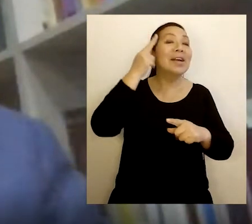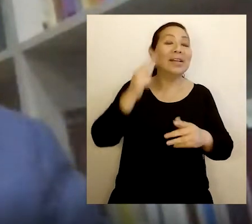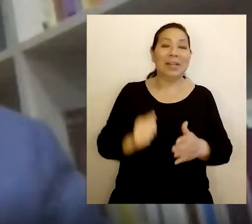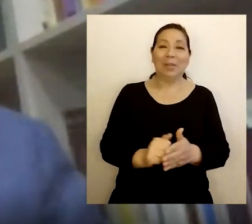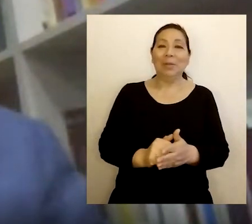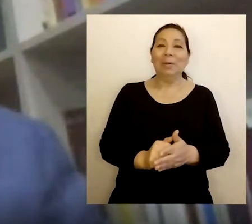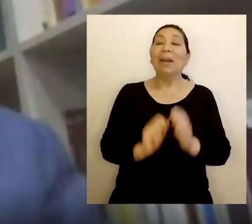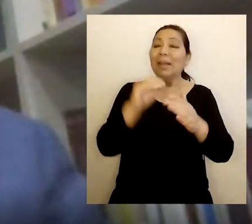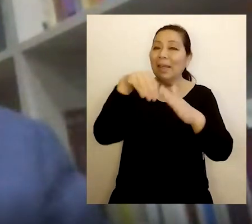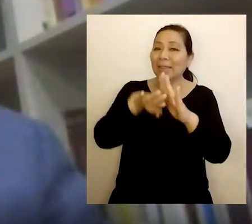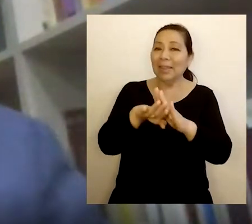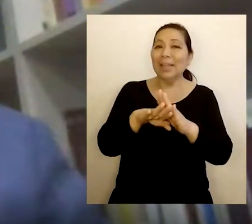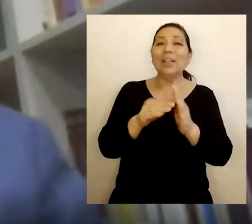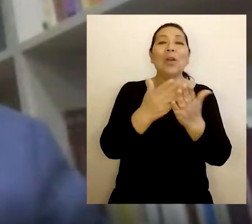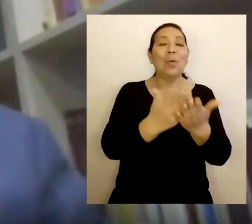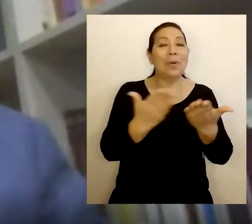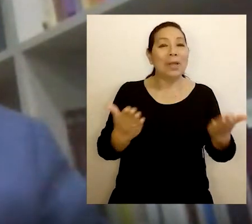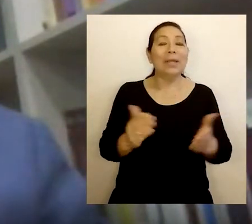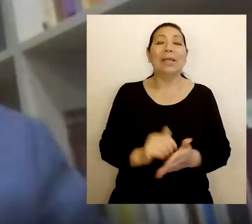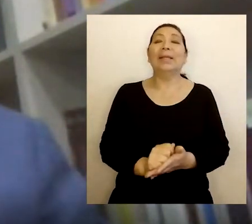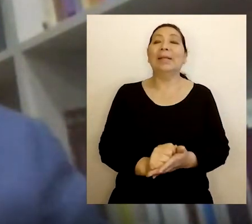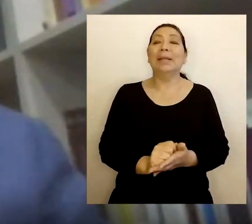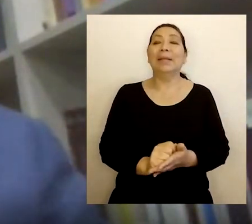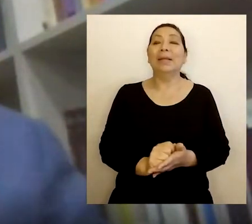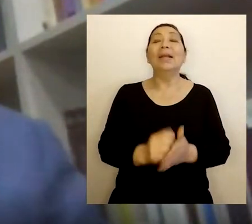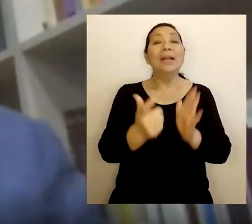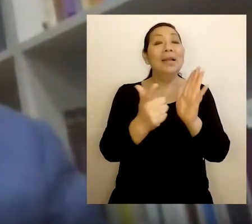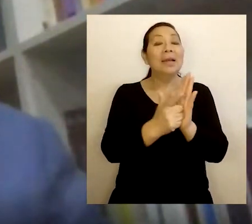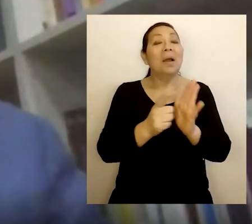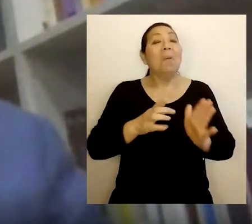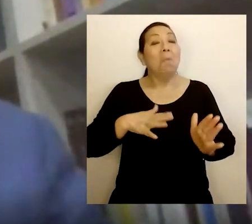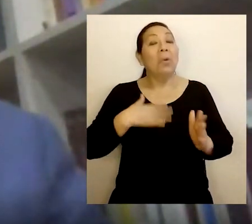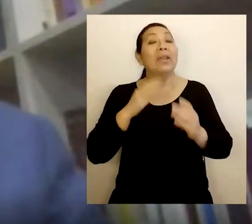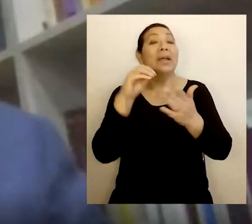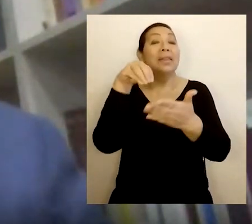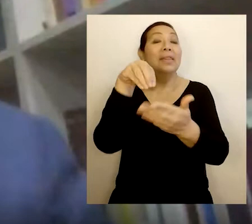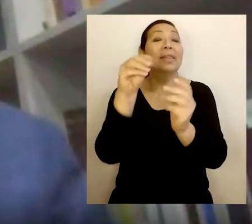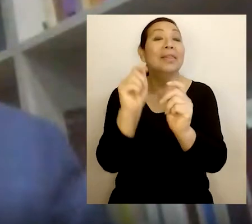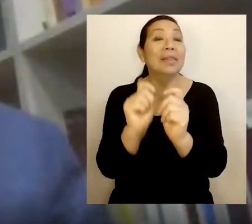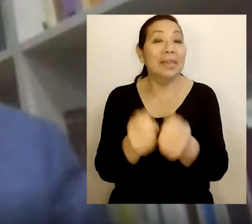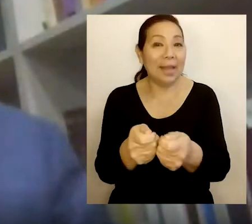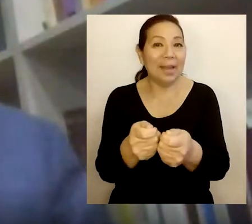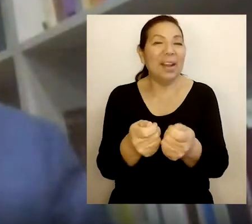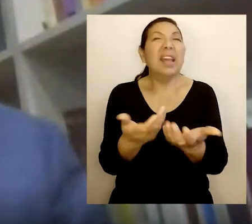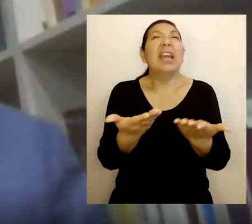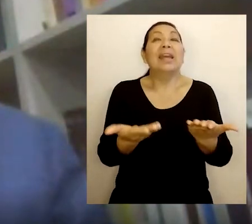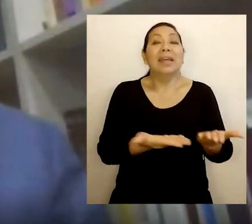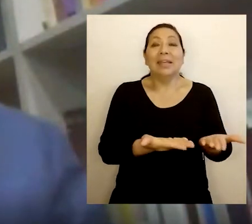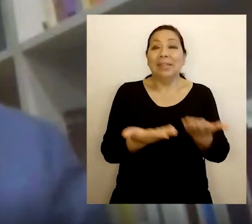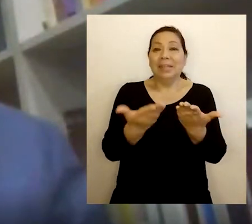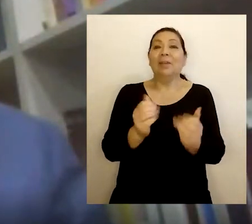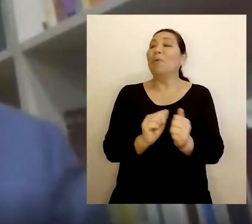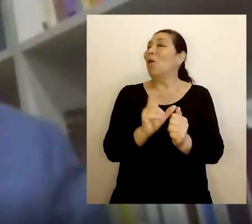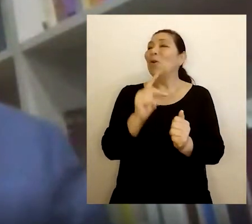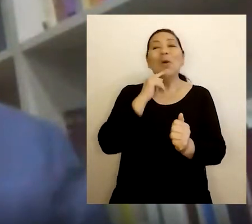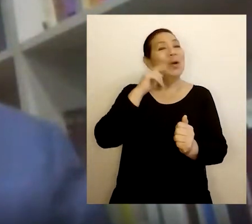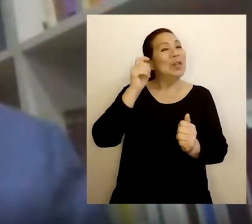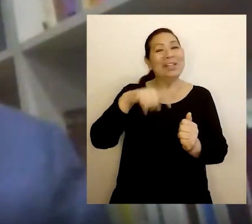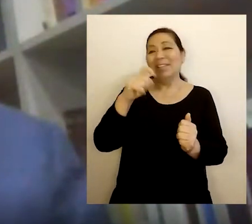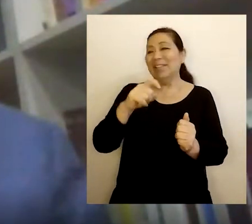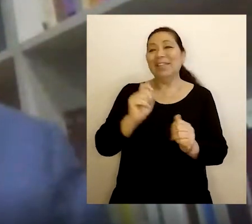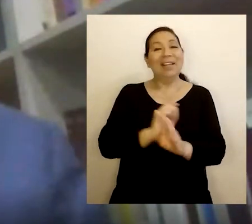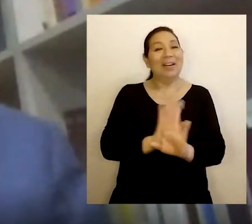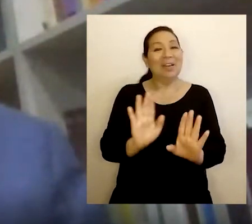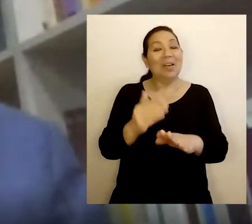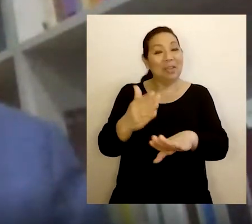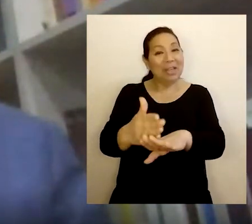y estén dentro de los elementos legales que pudiesen darse. Y esto conlleva a que no necesariamente